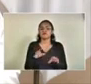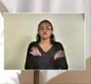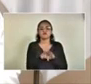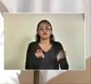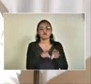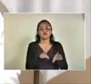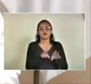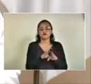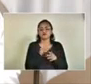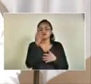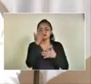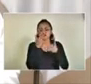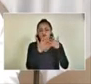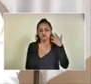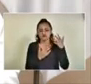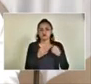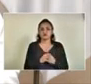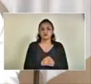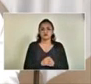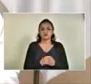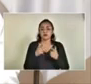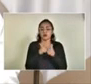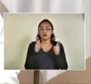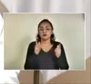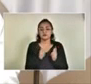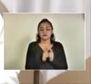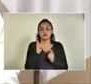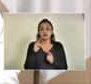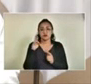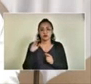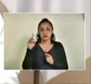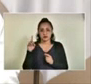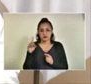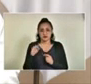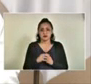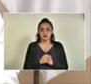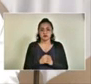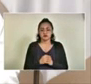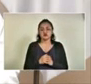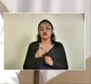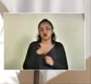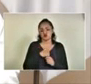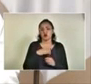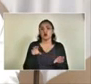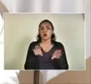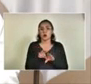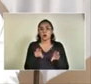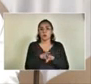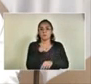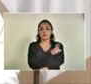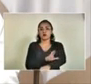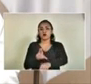órganos el grupo parlamentario del perredé y yo como su coordinador